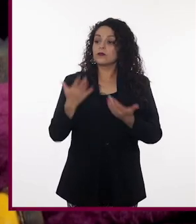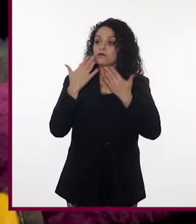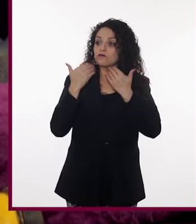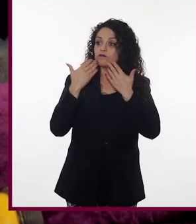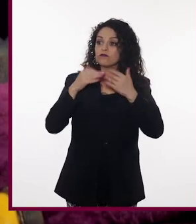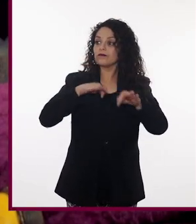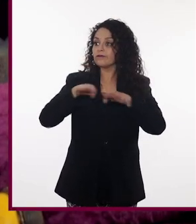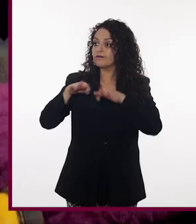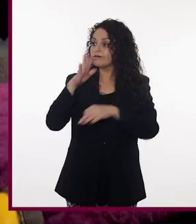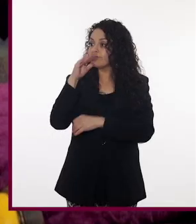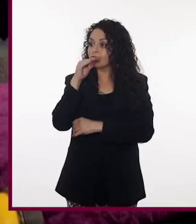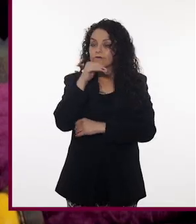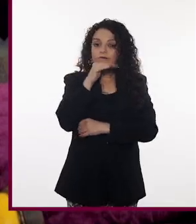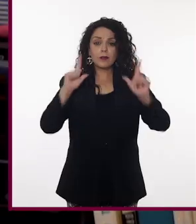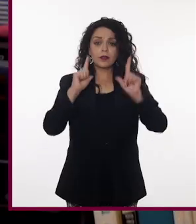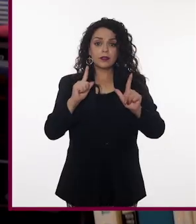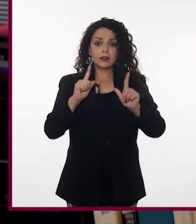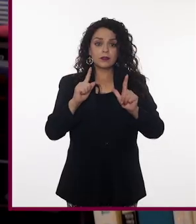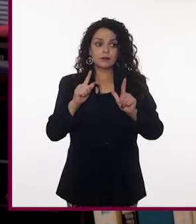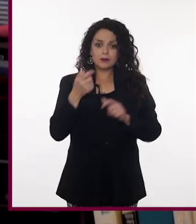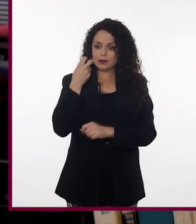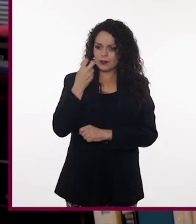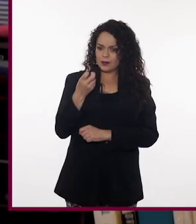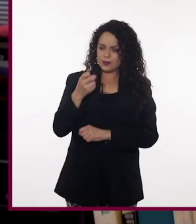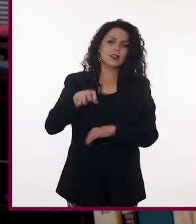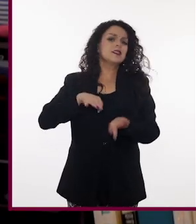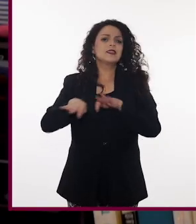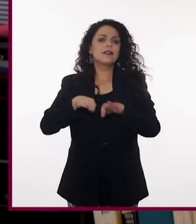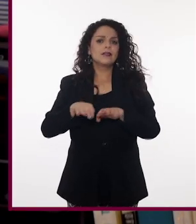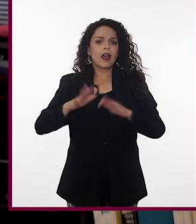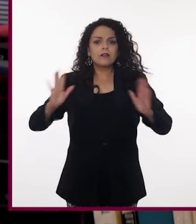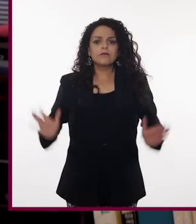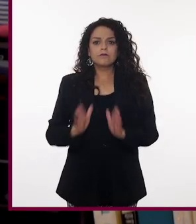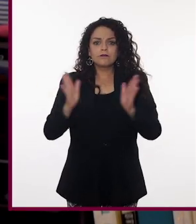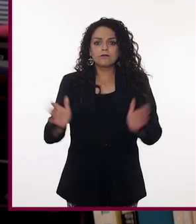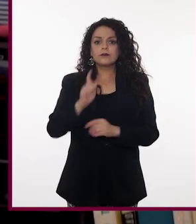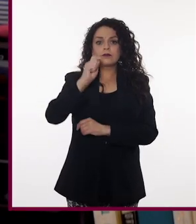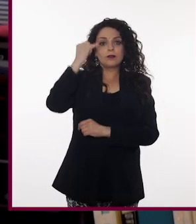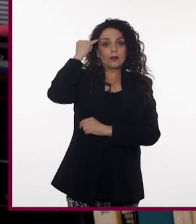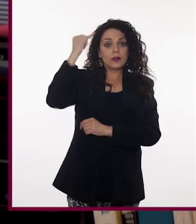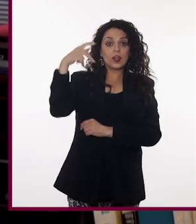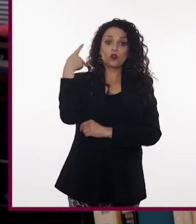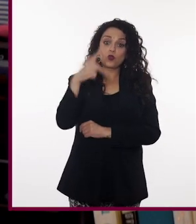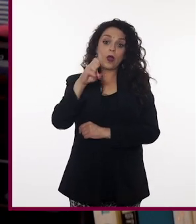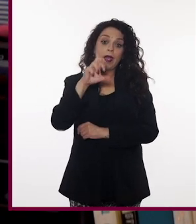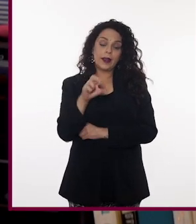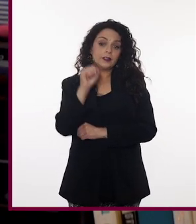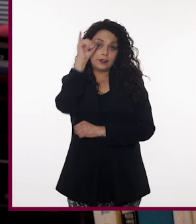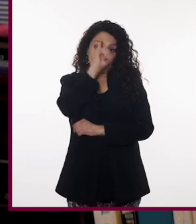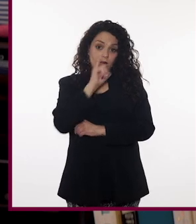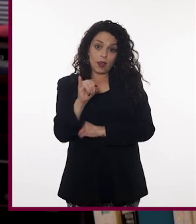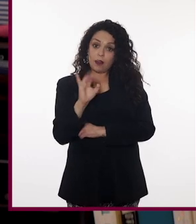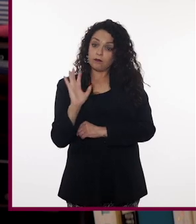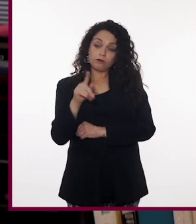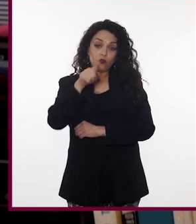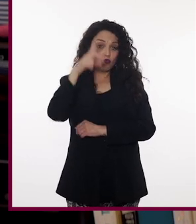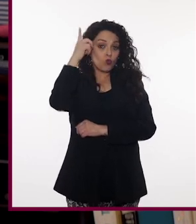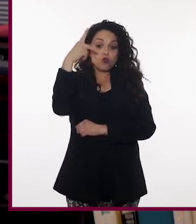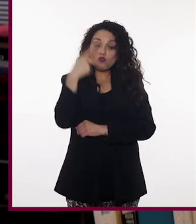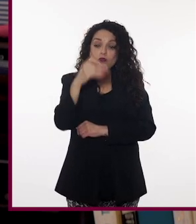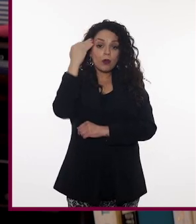lado o que aún están estudiando. Este tipo de empleos promueven la idea de que serás tu propio jefe, dueño de tu